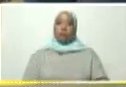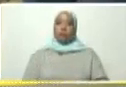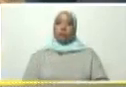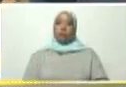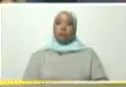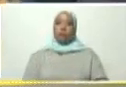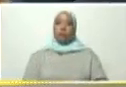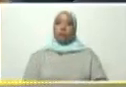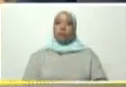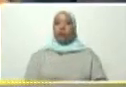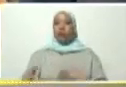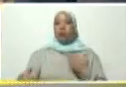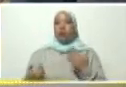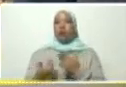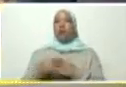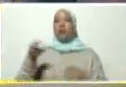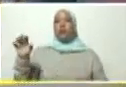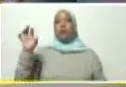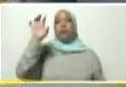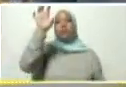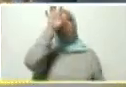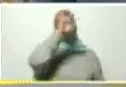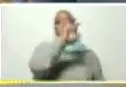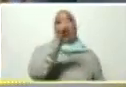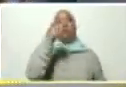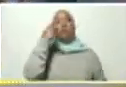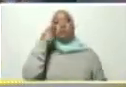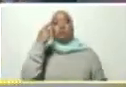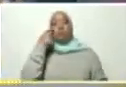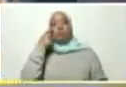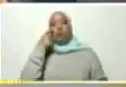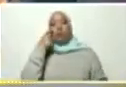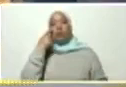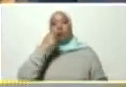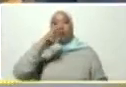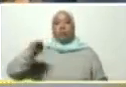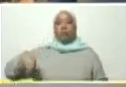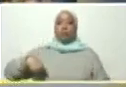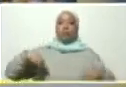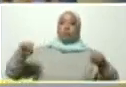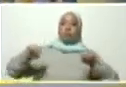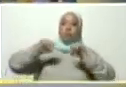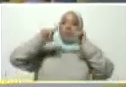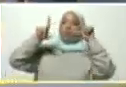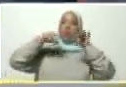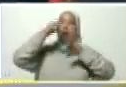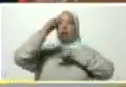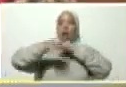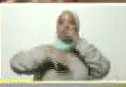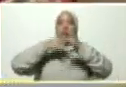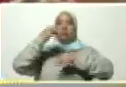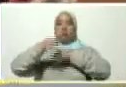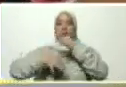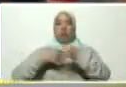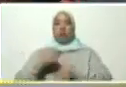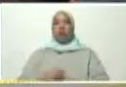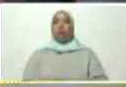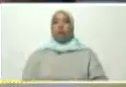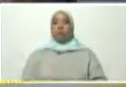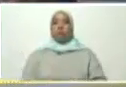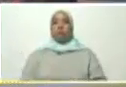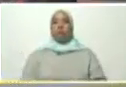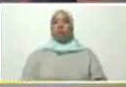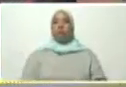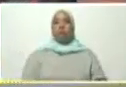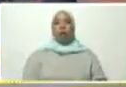y desde el exterior me decían pendientes de tal cosa tal cosa me sorprendía con comentarios que me hacían y